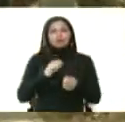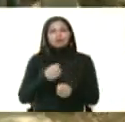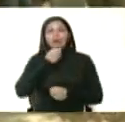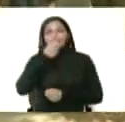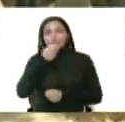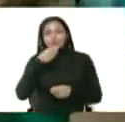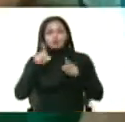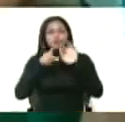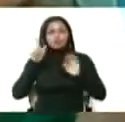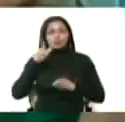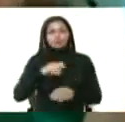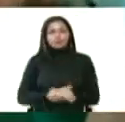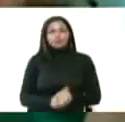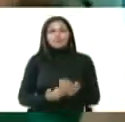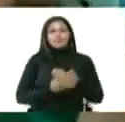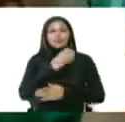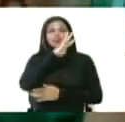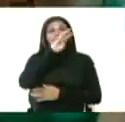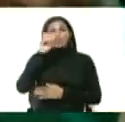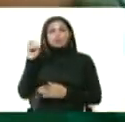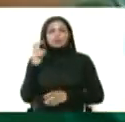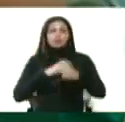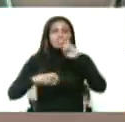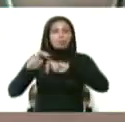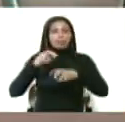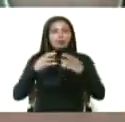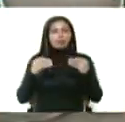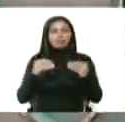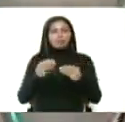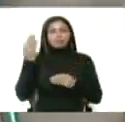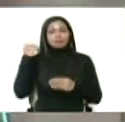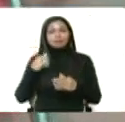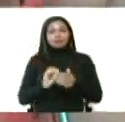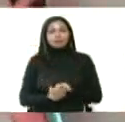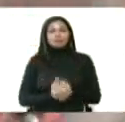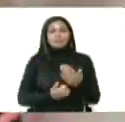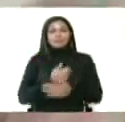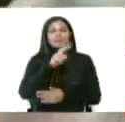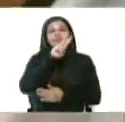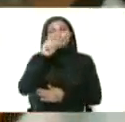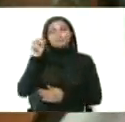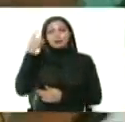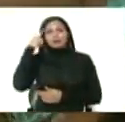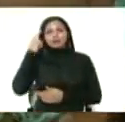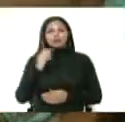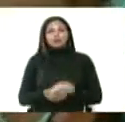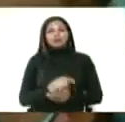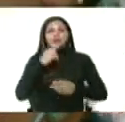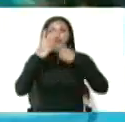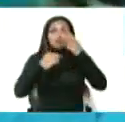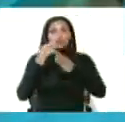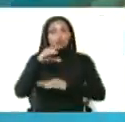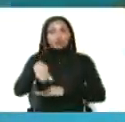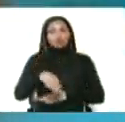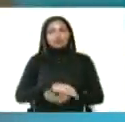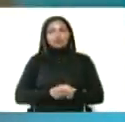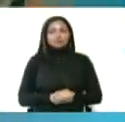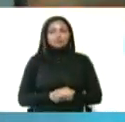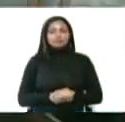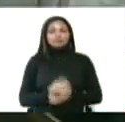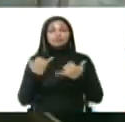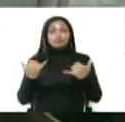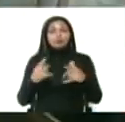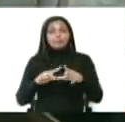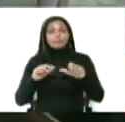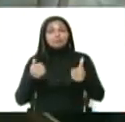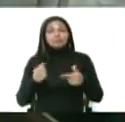entrevistas con más de 400 pesquisadores durante ya un poco más de 20 días. Ya recorrimos todo el estado y a partir de ayer